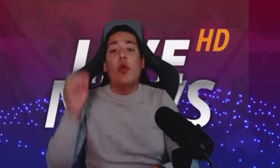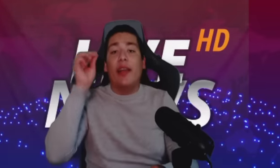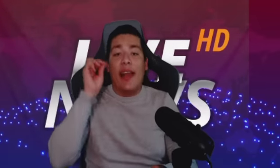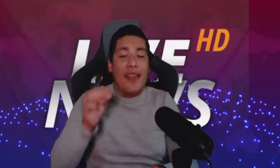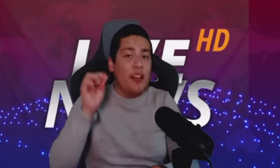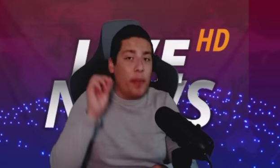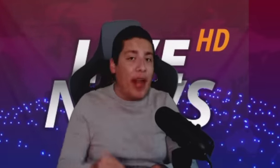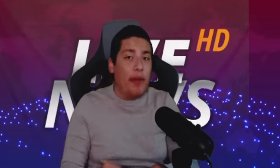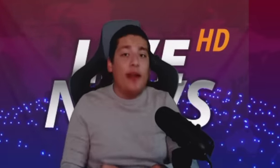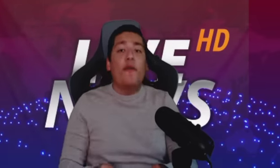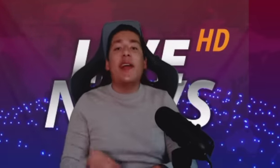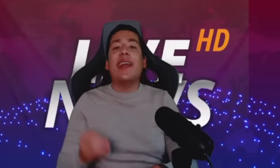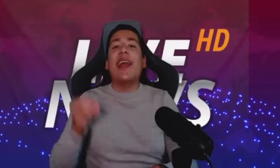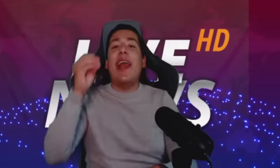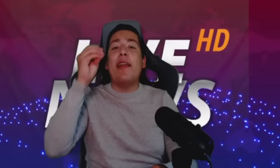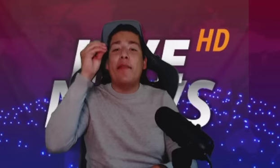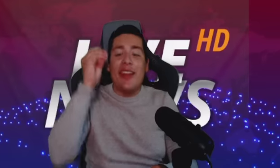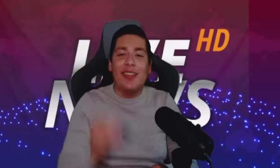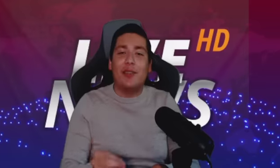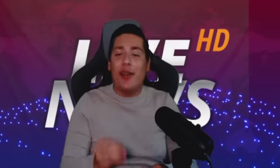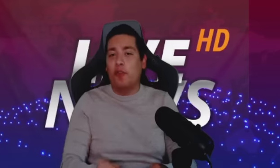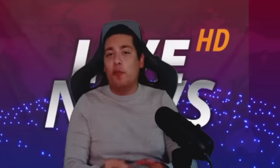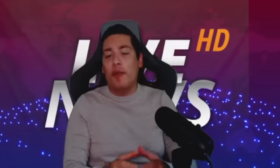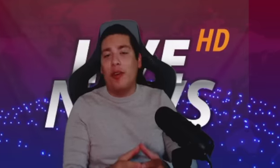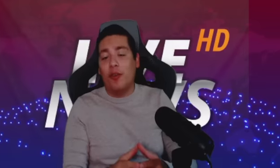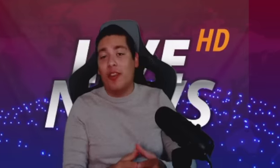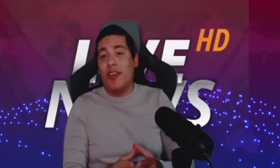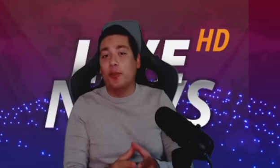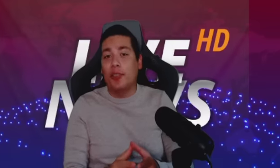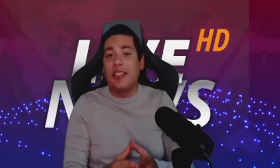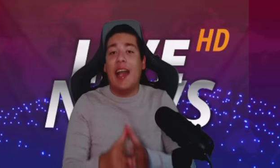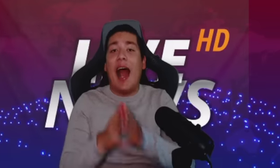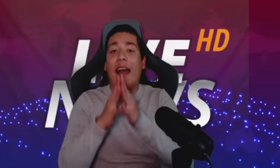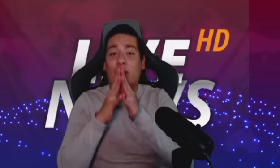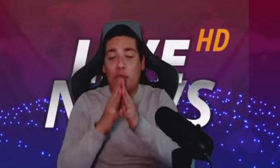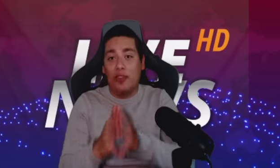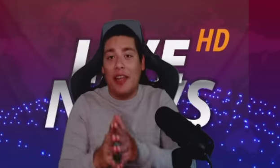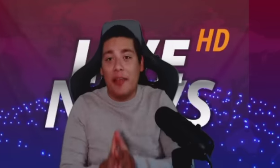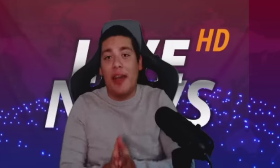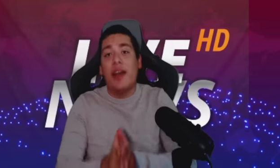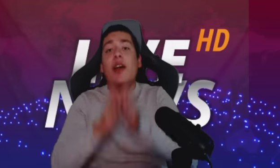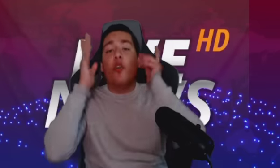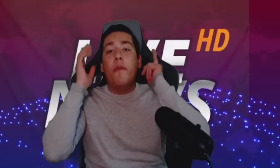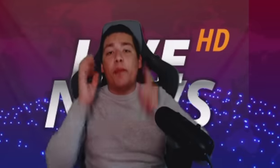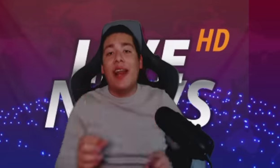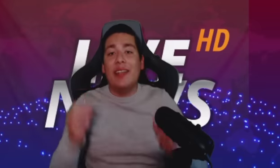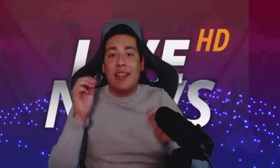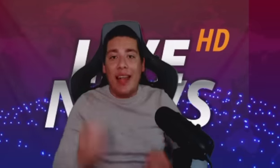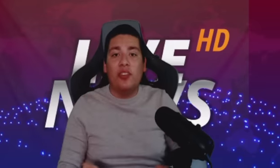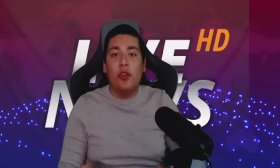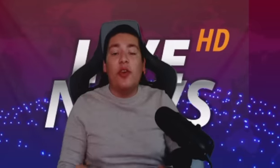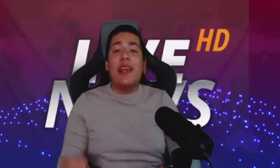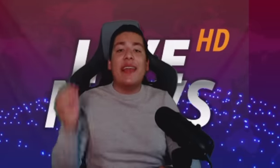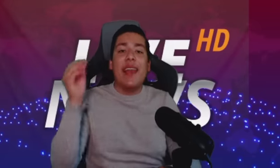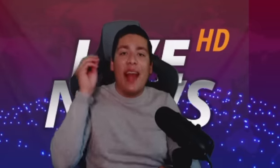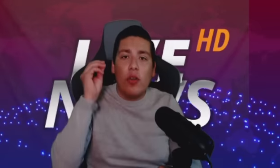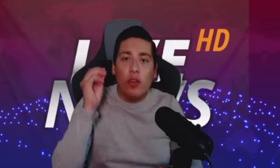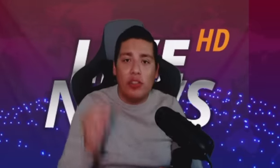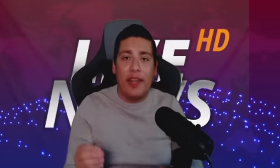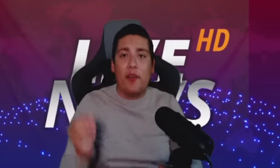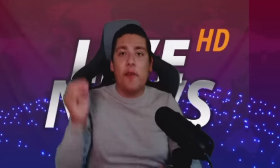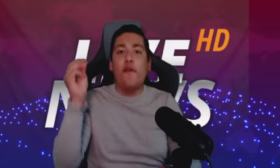lo que nadie esperaba fue que el ministro de la suprema corte de justicia arturo saldívar rompiera el silencio y